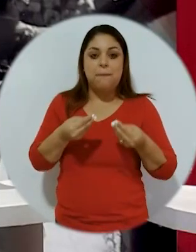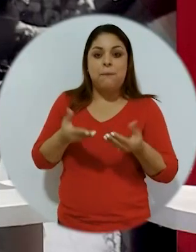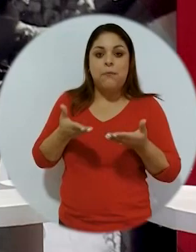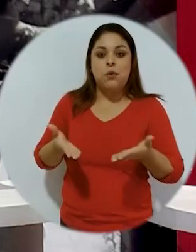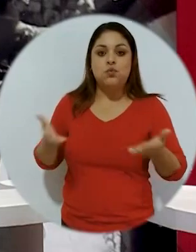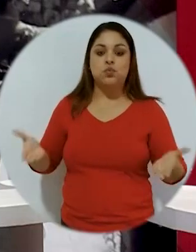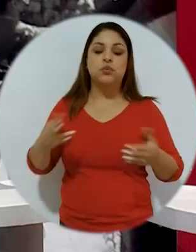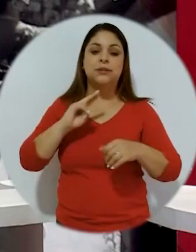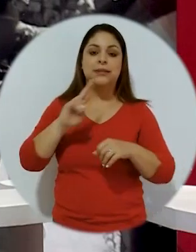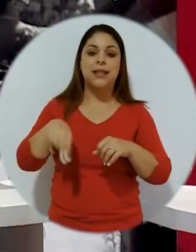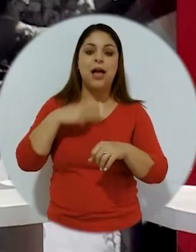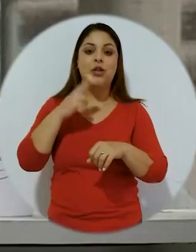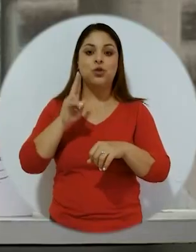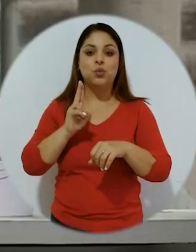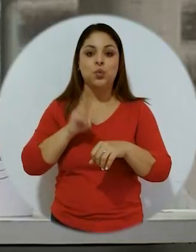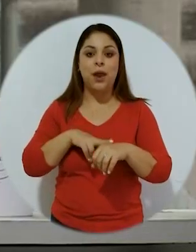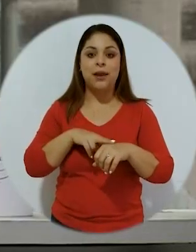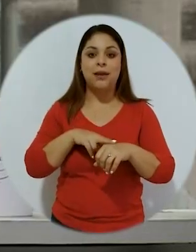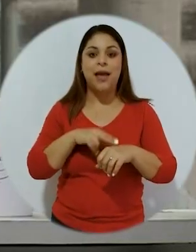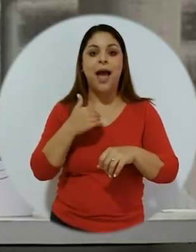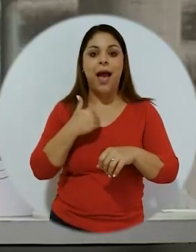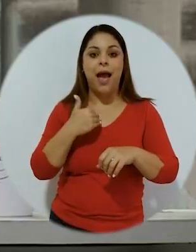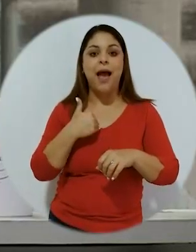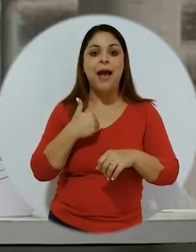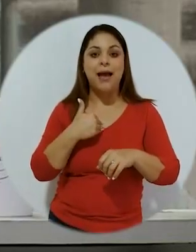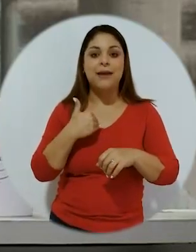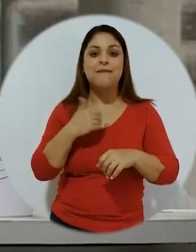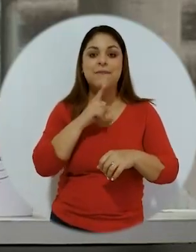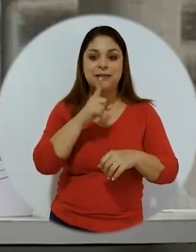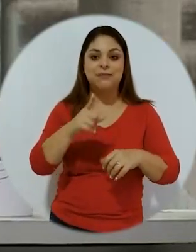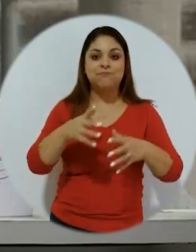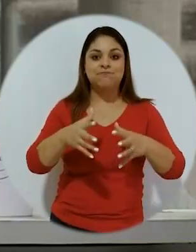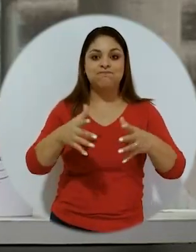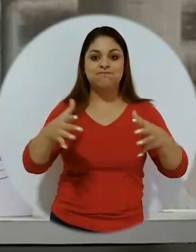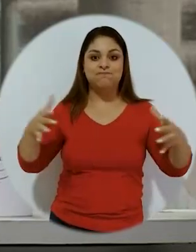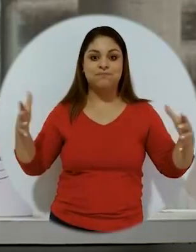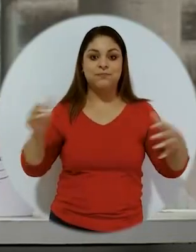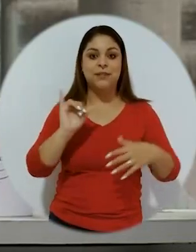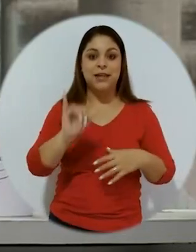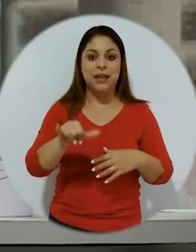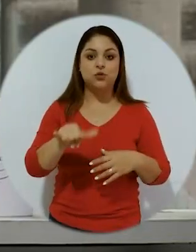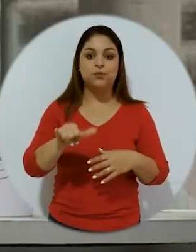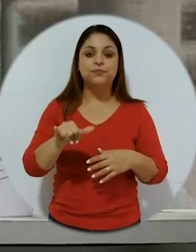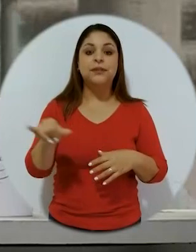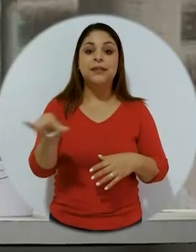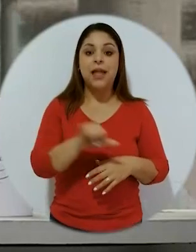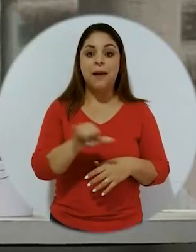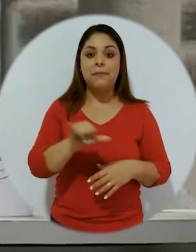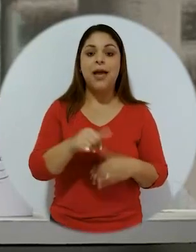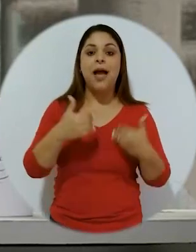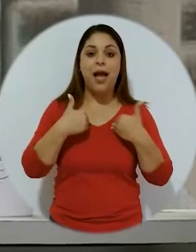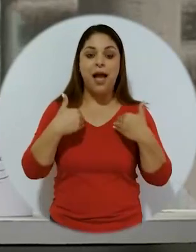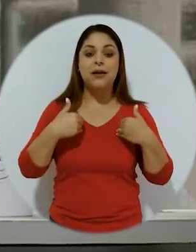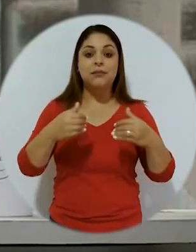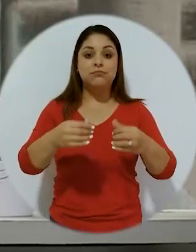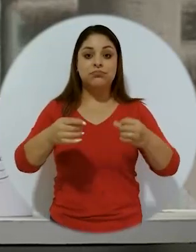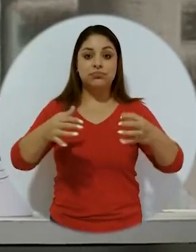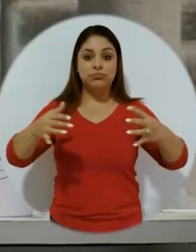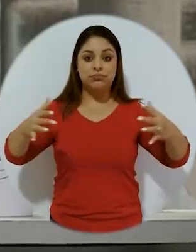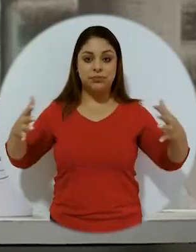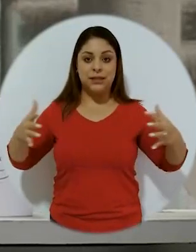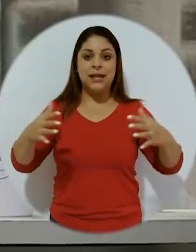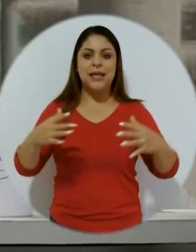con productos que sean orgánicos. Estamos viendo un crecimiento en esa parte. También hemos estado viendo un